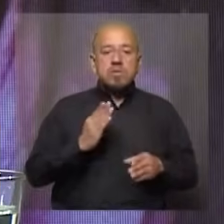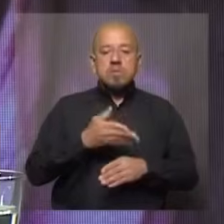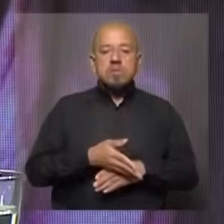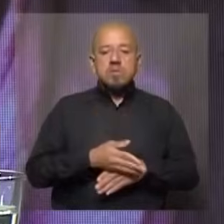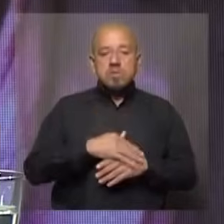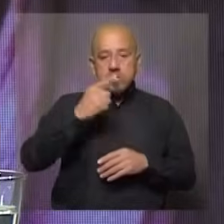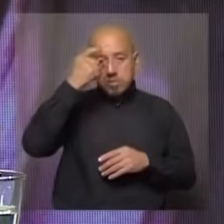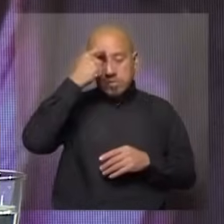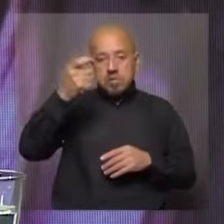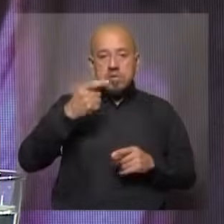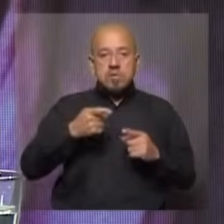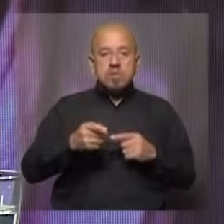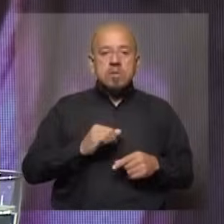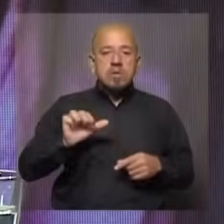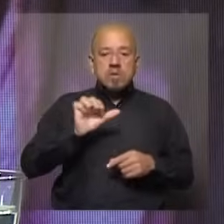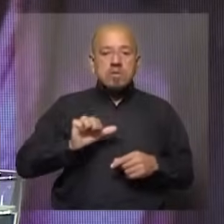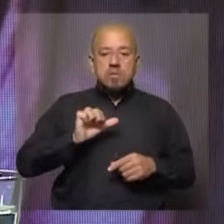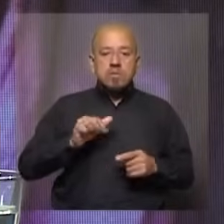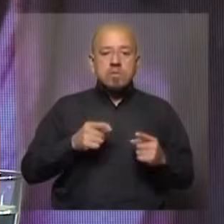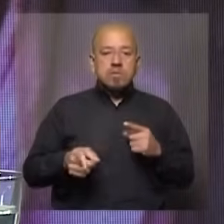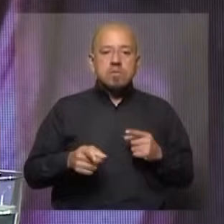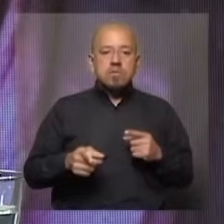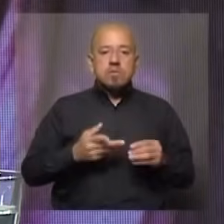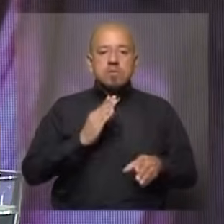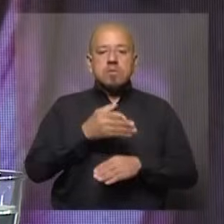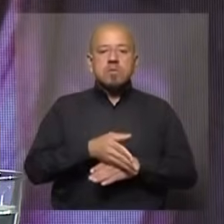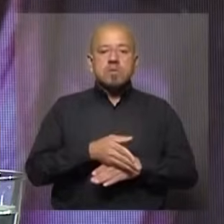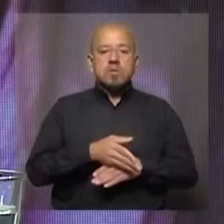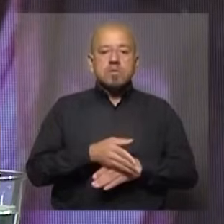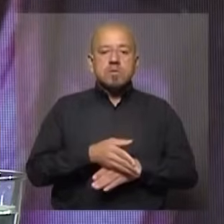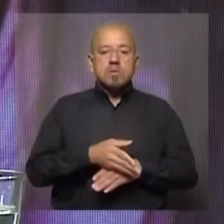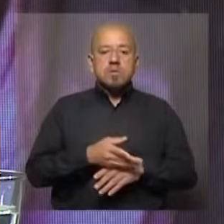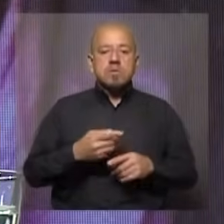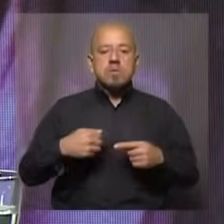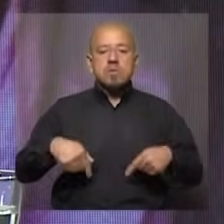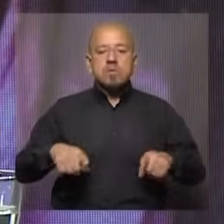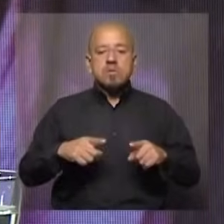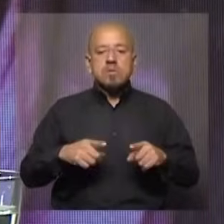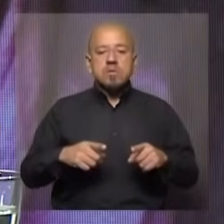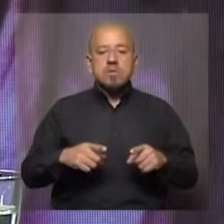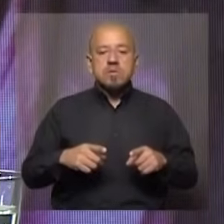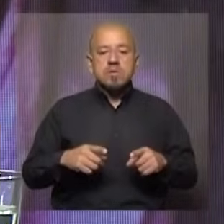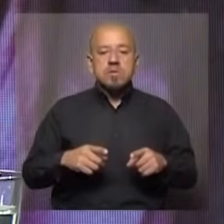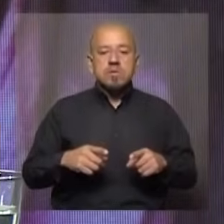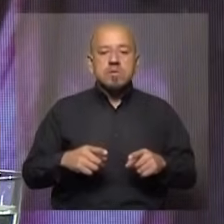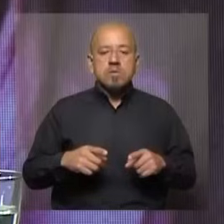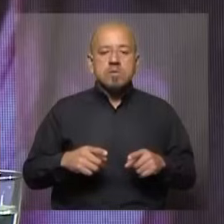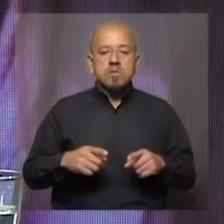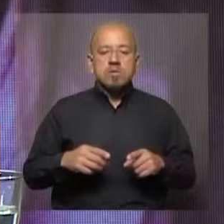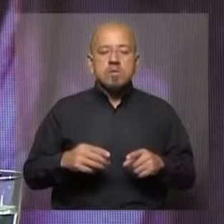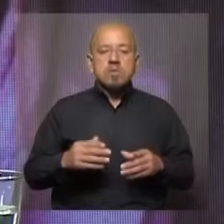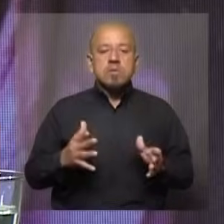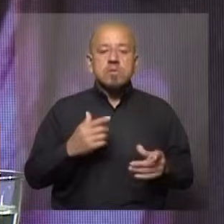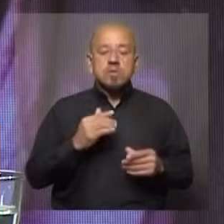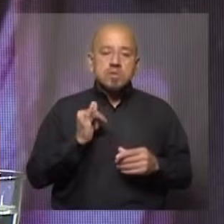la ciencia mejora. En una empresa, cuando las mujeres acceden a los cargos de decisión, mejora la mecánica de la empresa. Entonces, sí